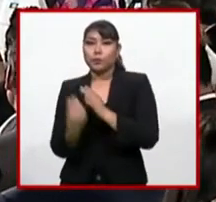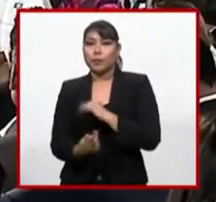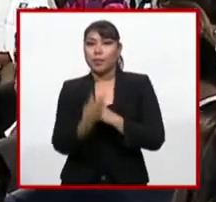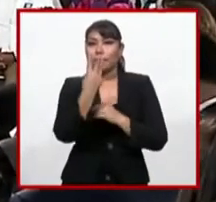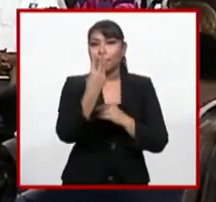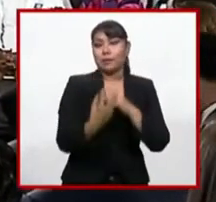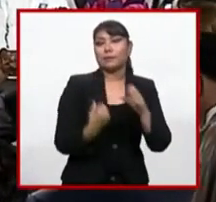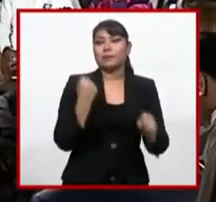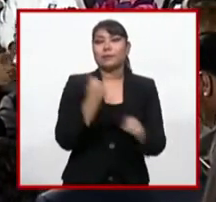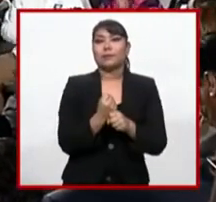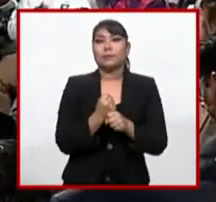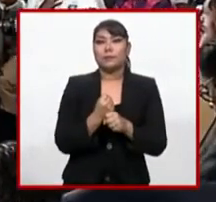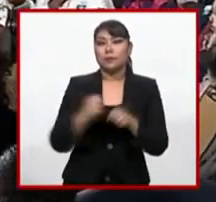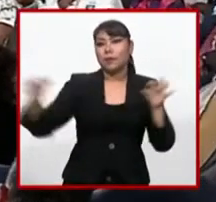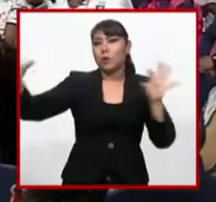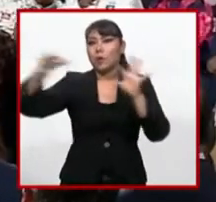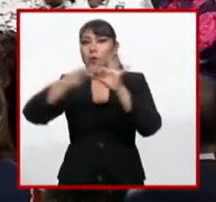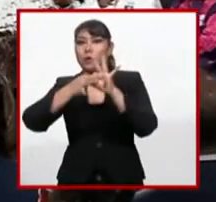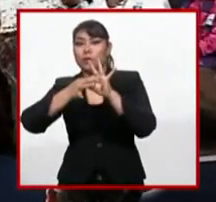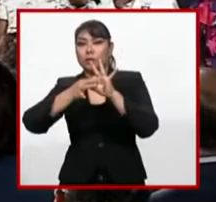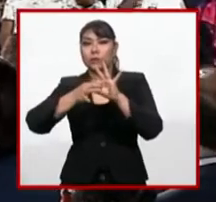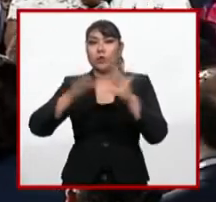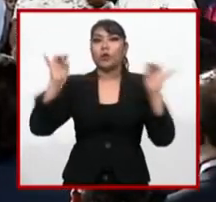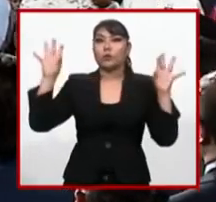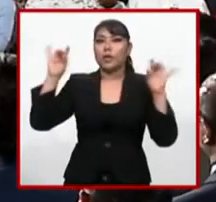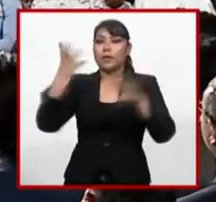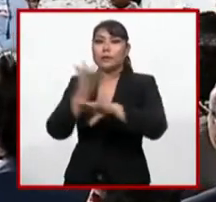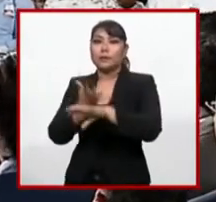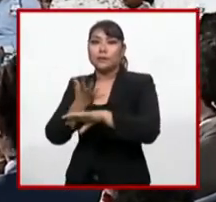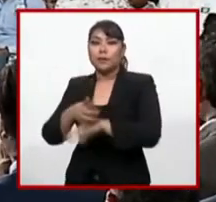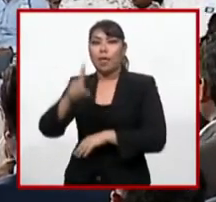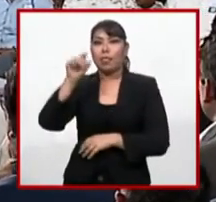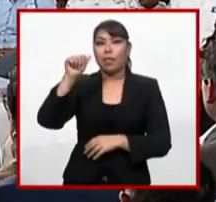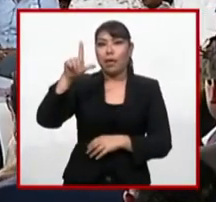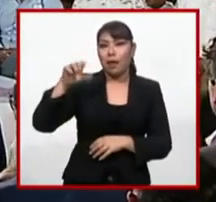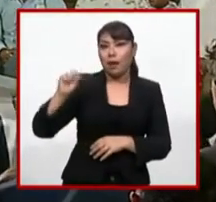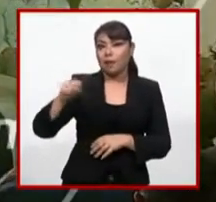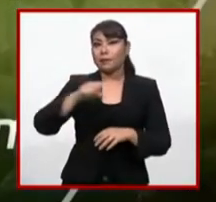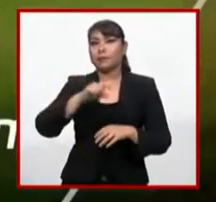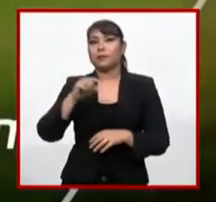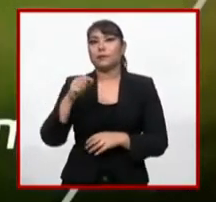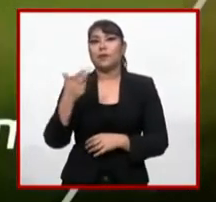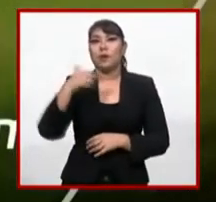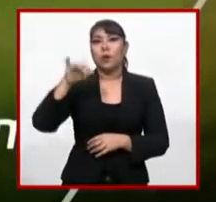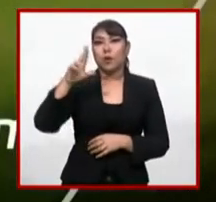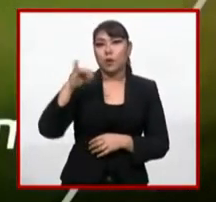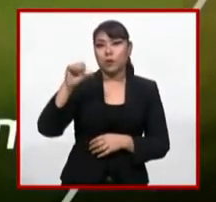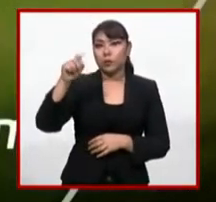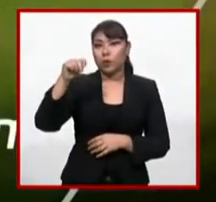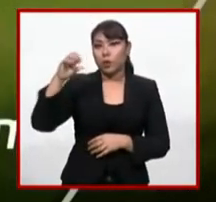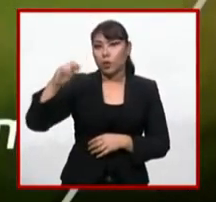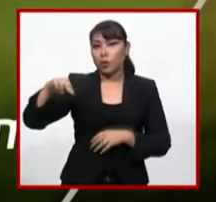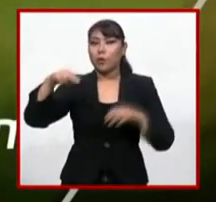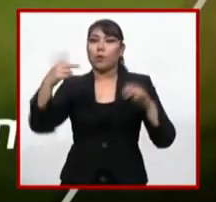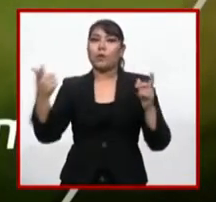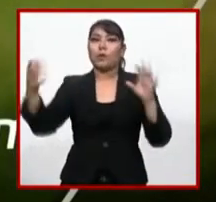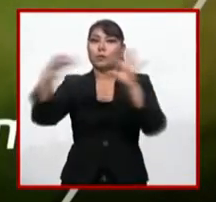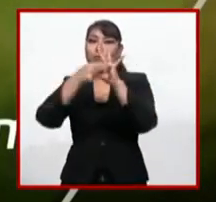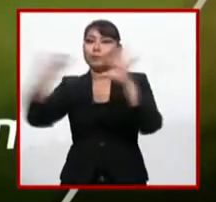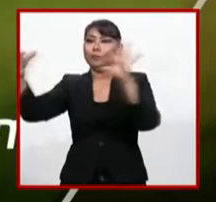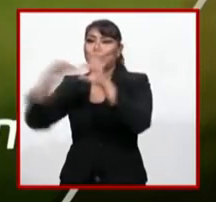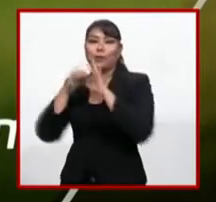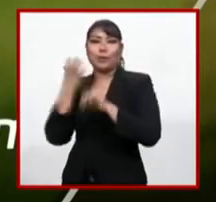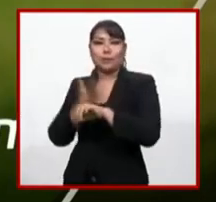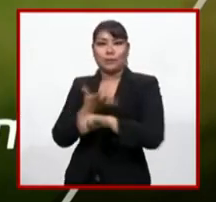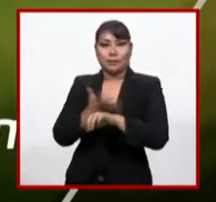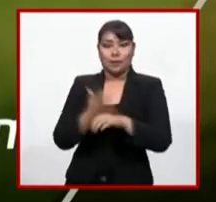abierto conexiones con Los Ángeles, Dallas, Houston, Calgary y Edmonton, y queremos que así siga siendo. El